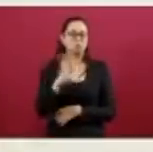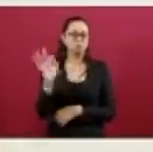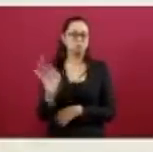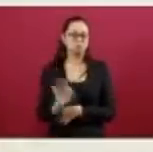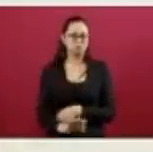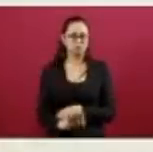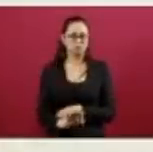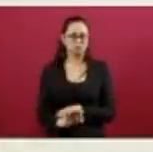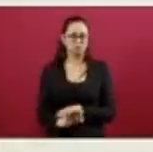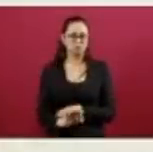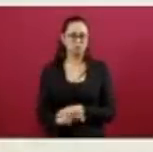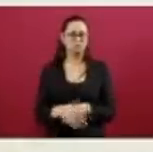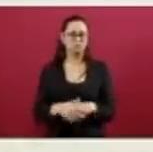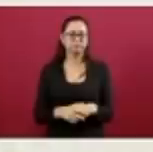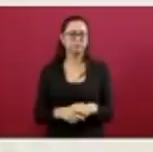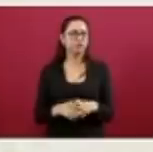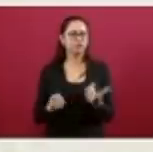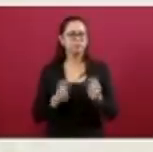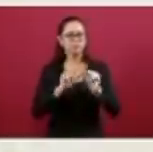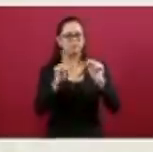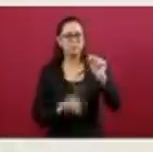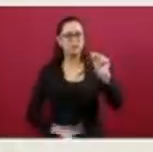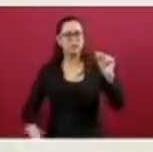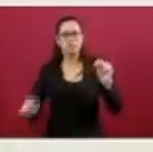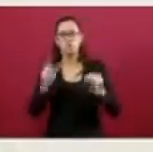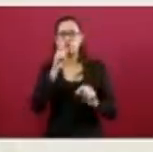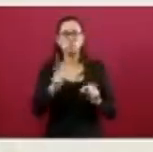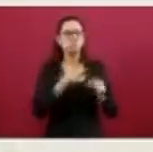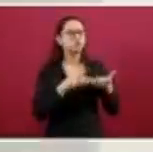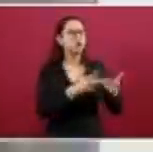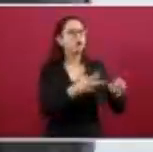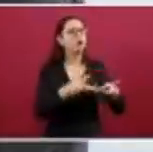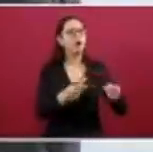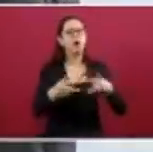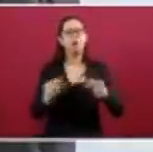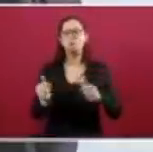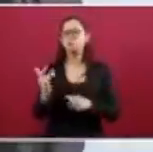de lo que se consume. Son empresas